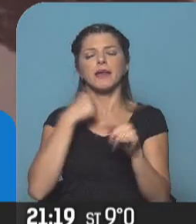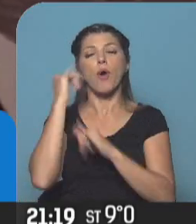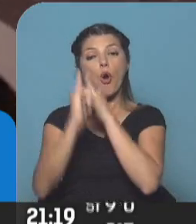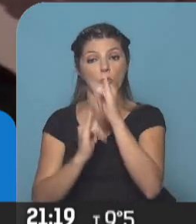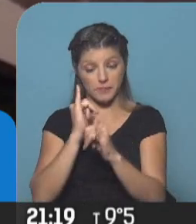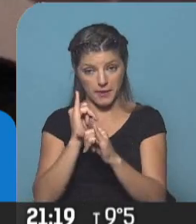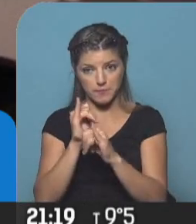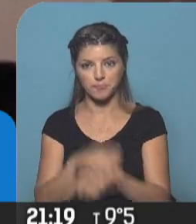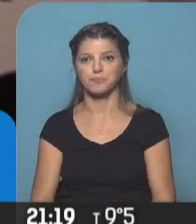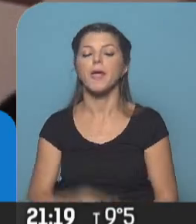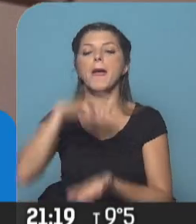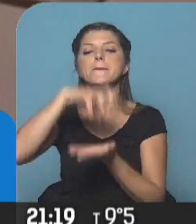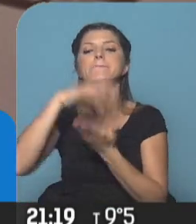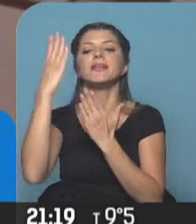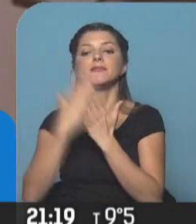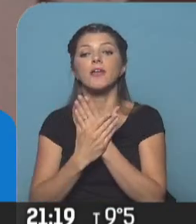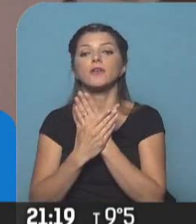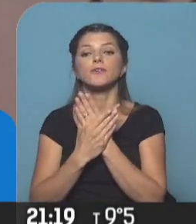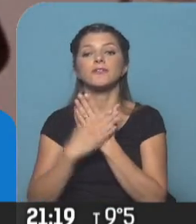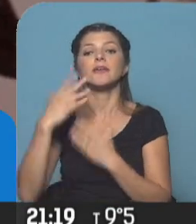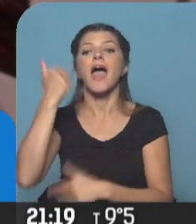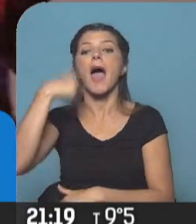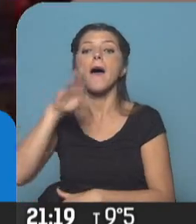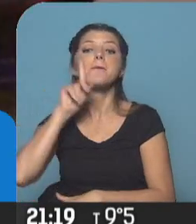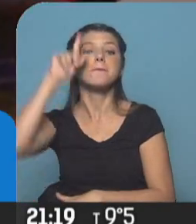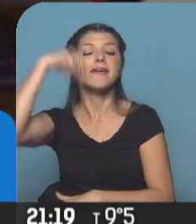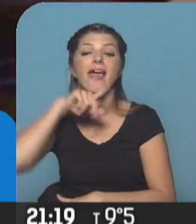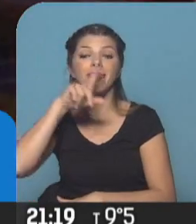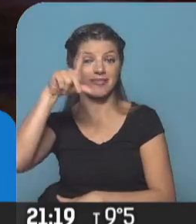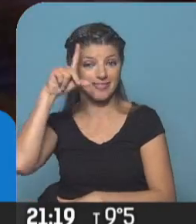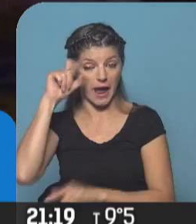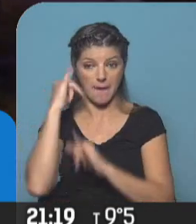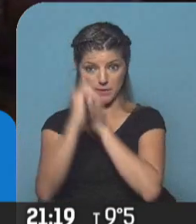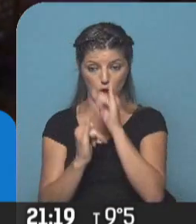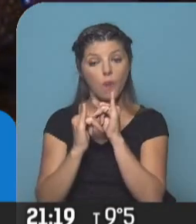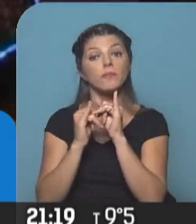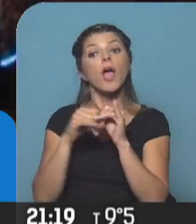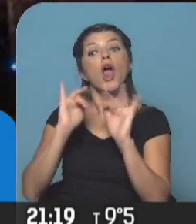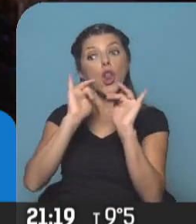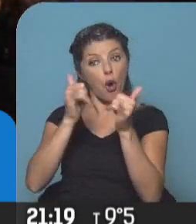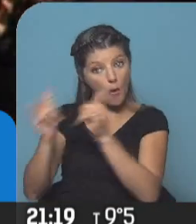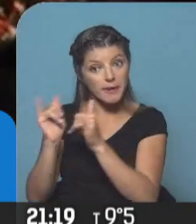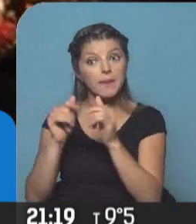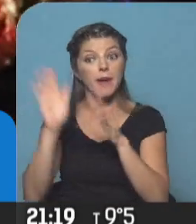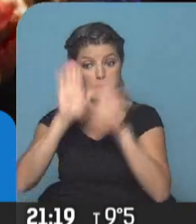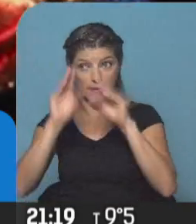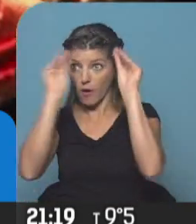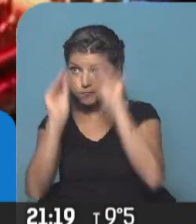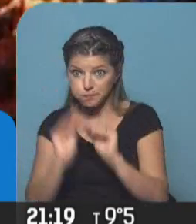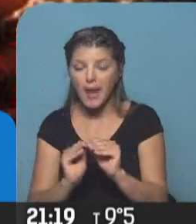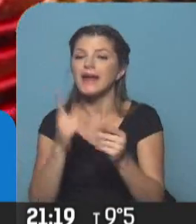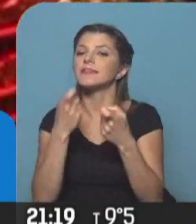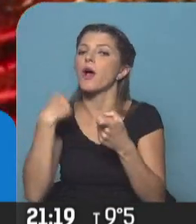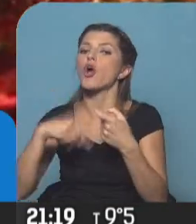por parte del Ministerio de Ambiente de aquí de la provincia de Jujuy es que los chicos tienen que usar materiales totalmente reciclables porque